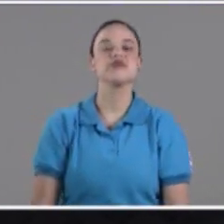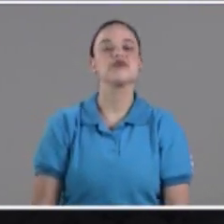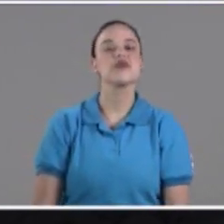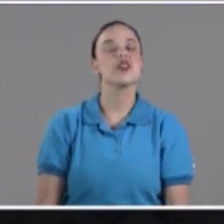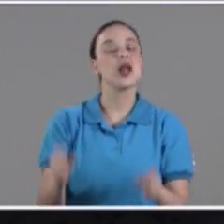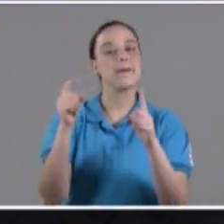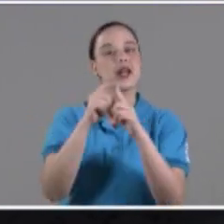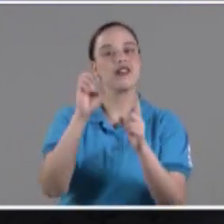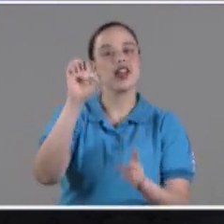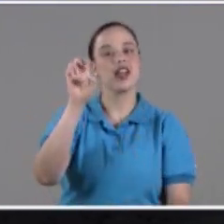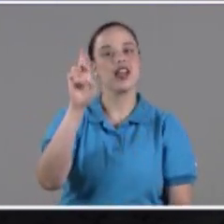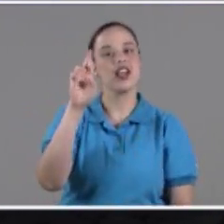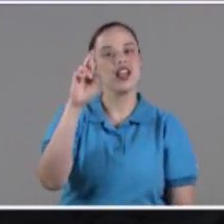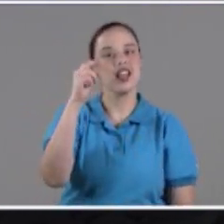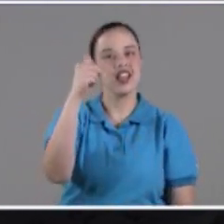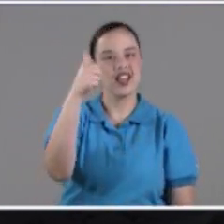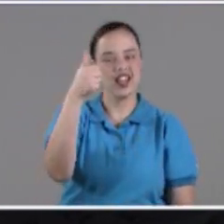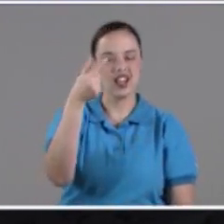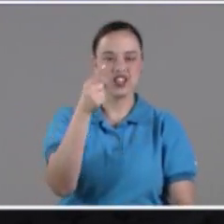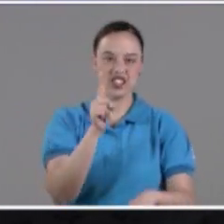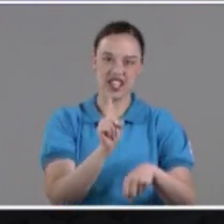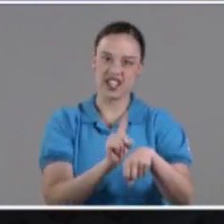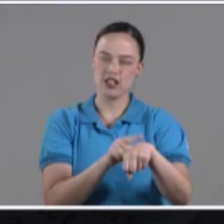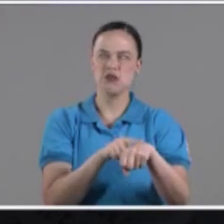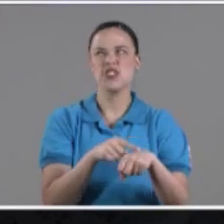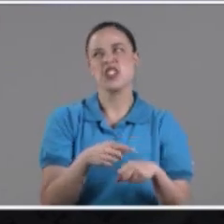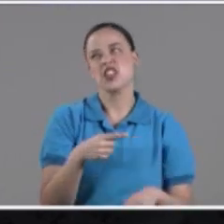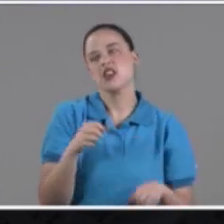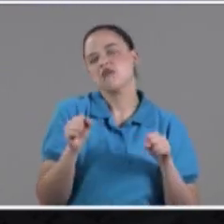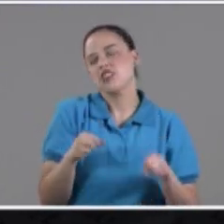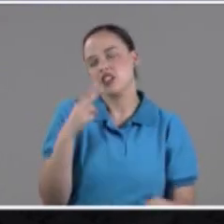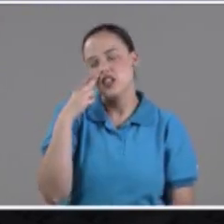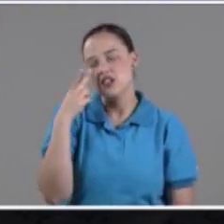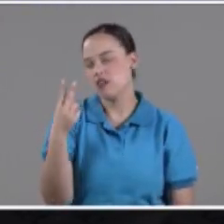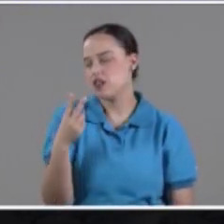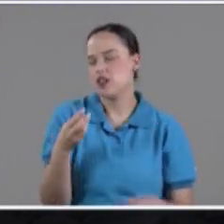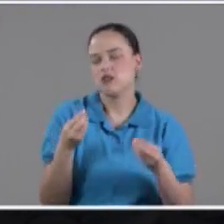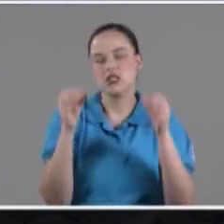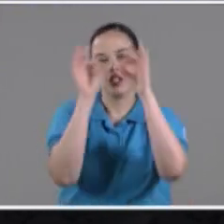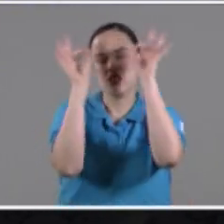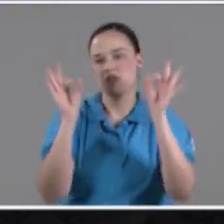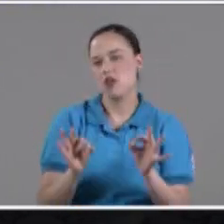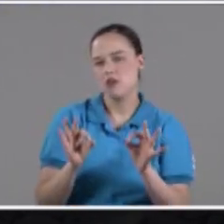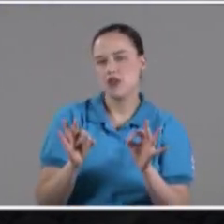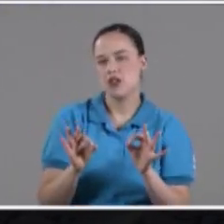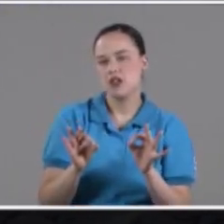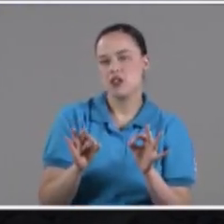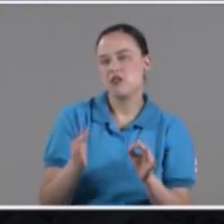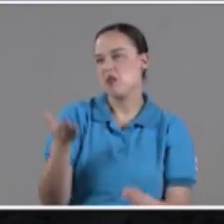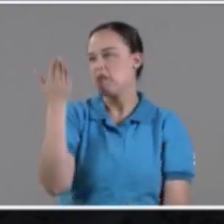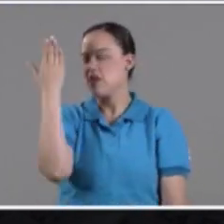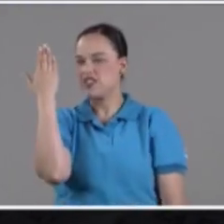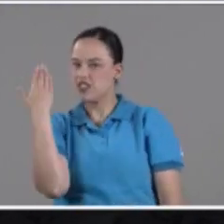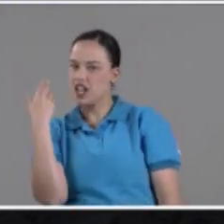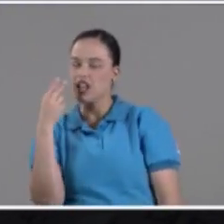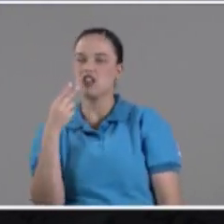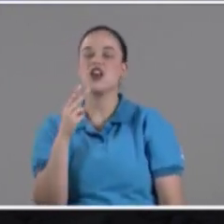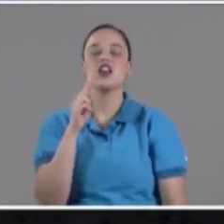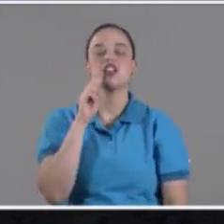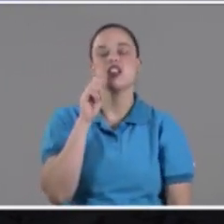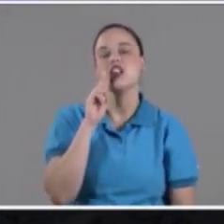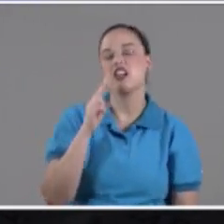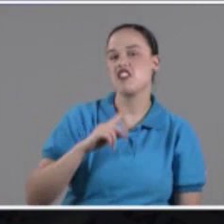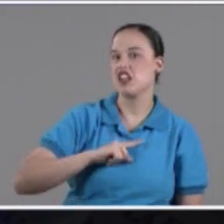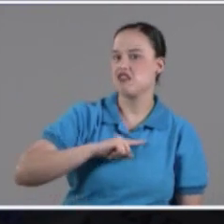era se puede ver desde muchas formas verdad puede ser el pasado del verbo ser verdad pero no es de eso lo que le